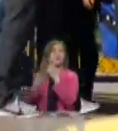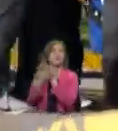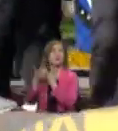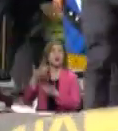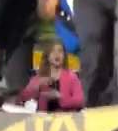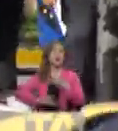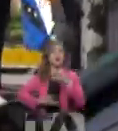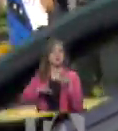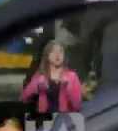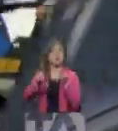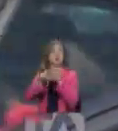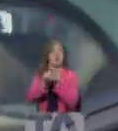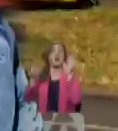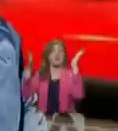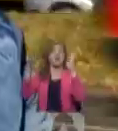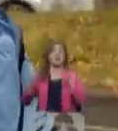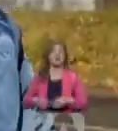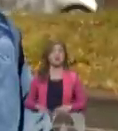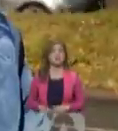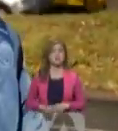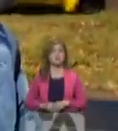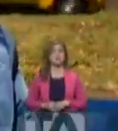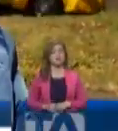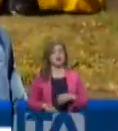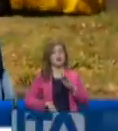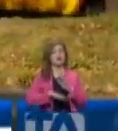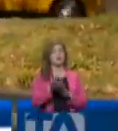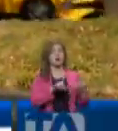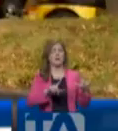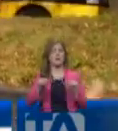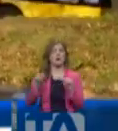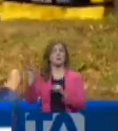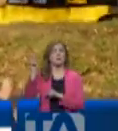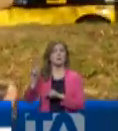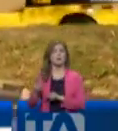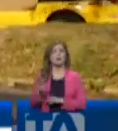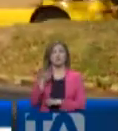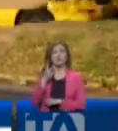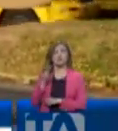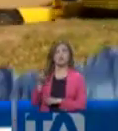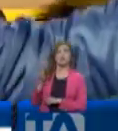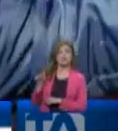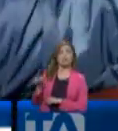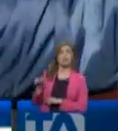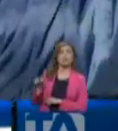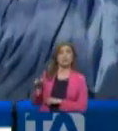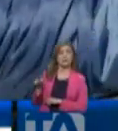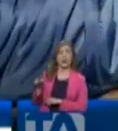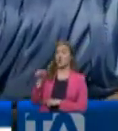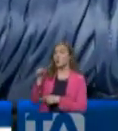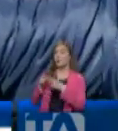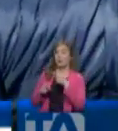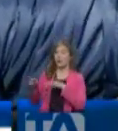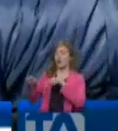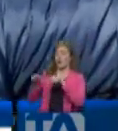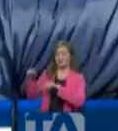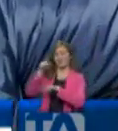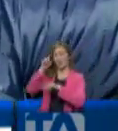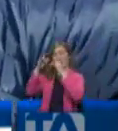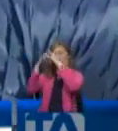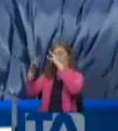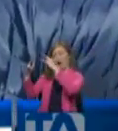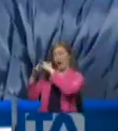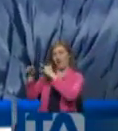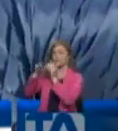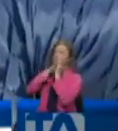sin documentos ni registros. Son la mayoría migrantes. Aquí ustedes pueden ver, como ya no pueden acostarse a dormir